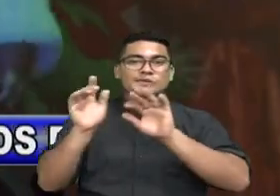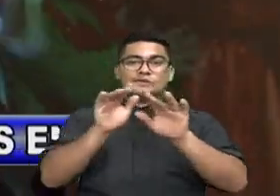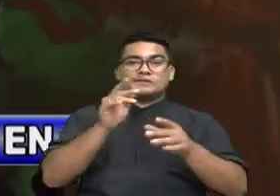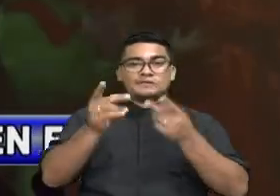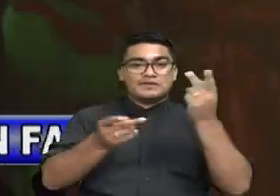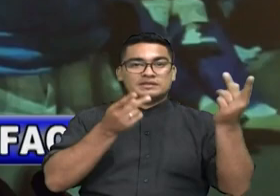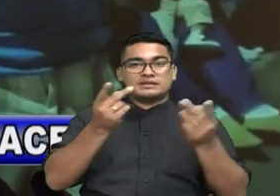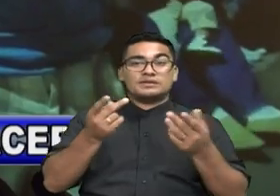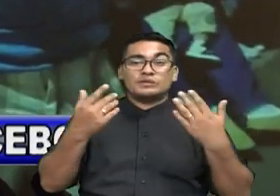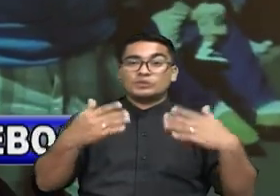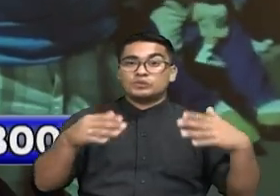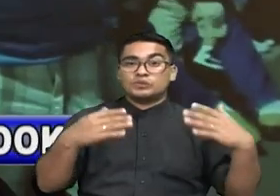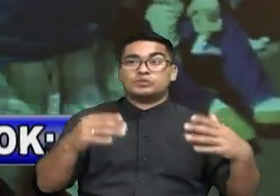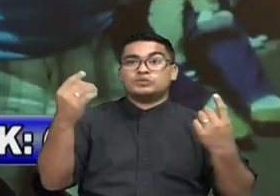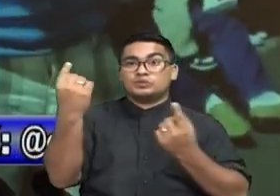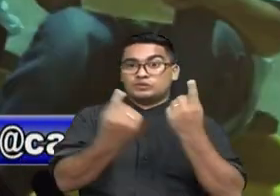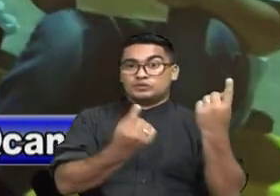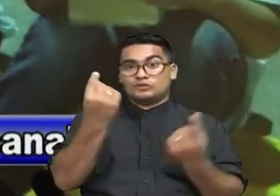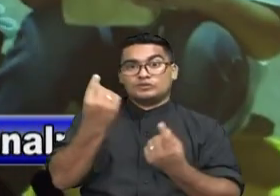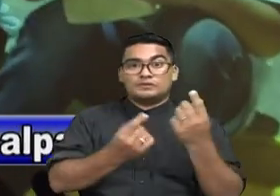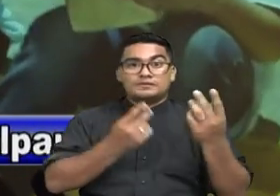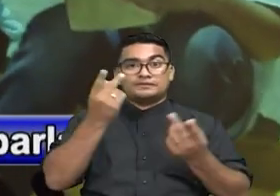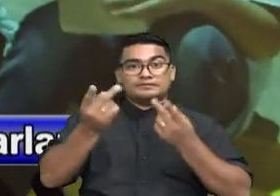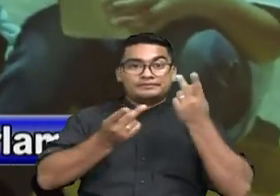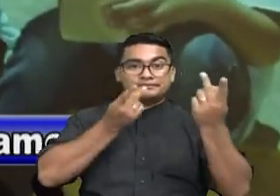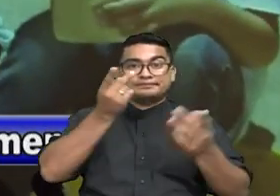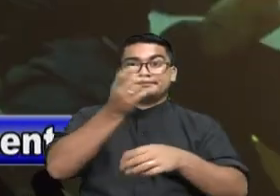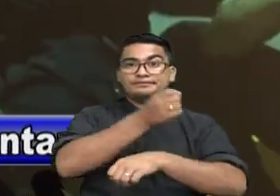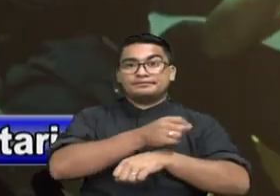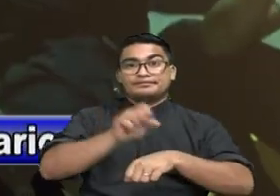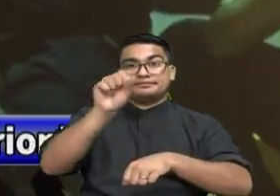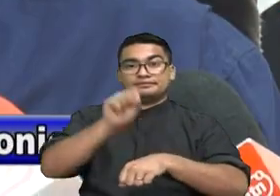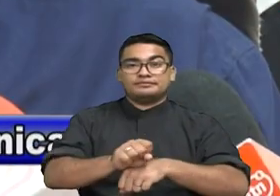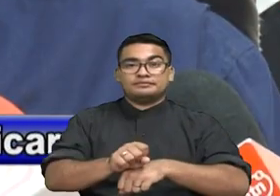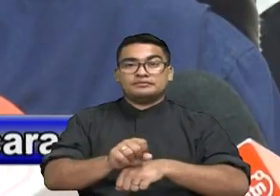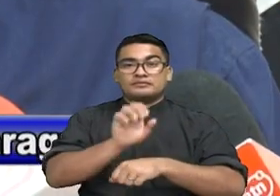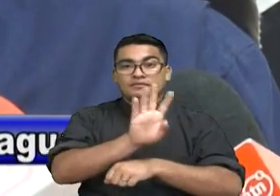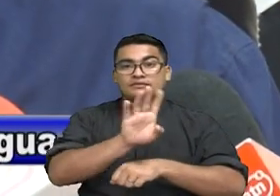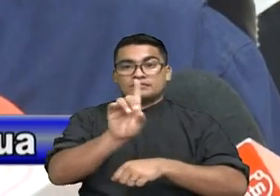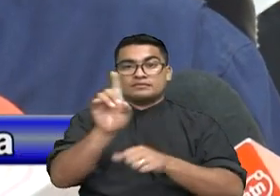rompió récord en la asistencia de visitantes y turistas en esta semana,